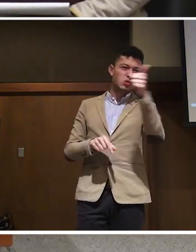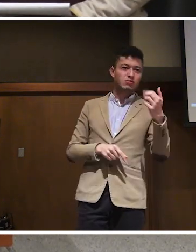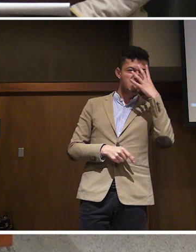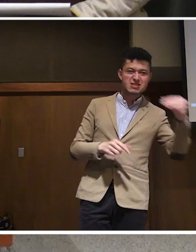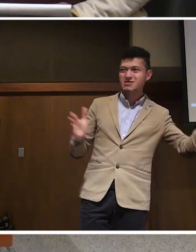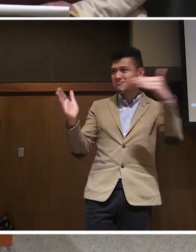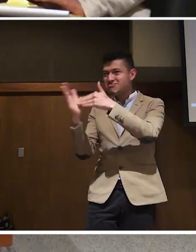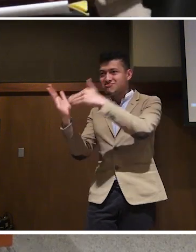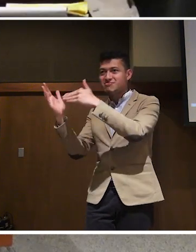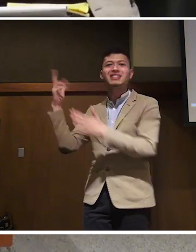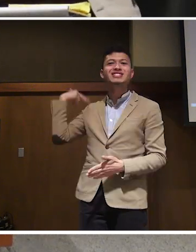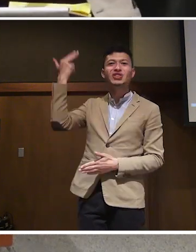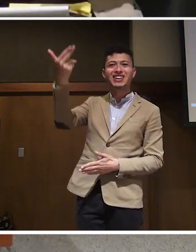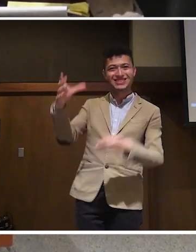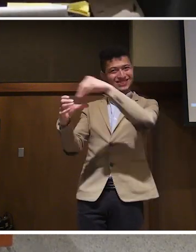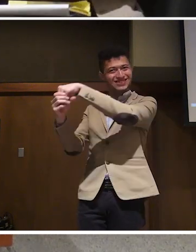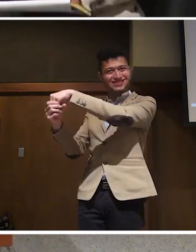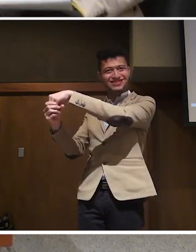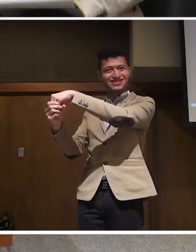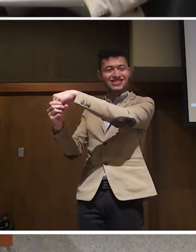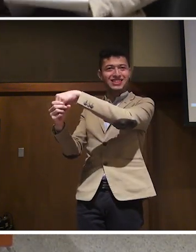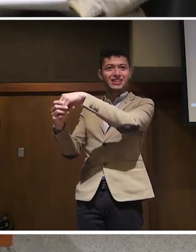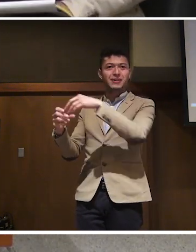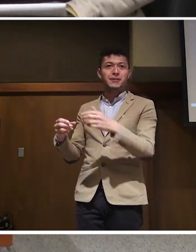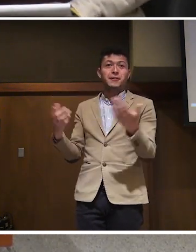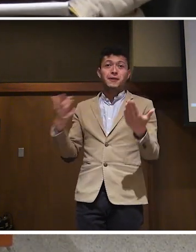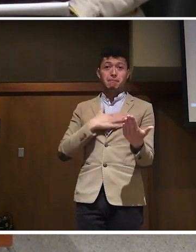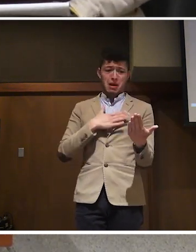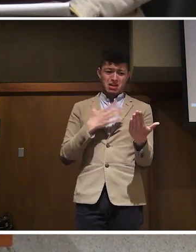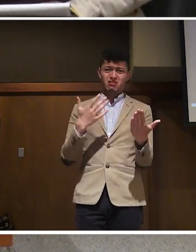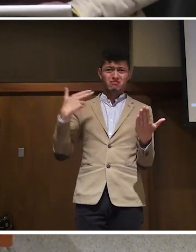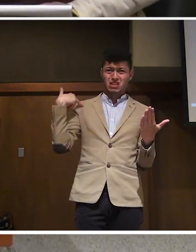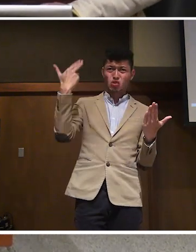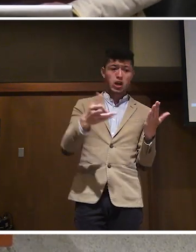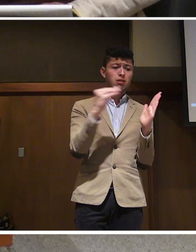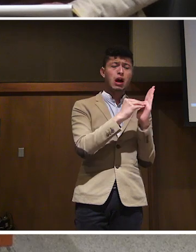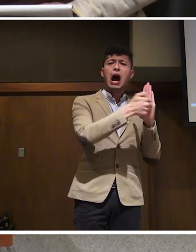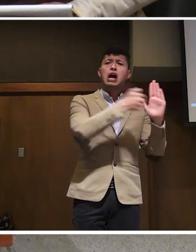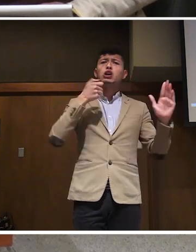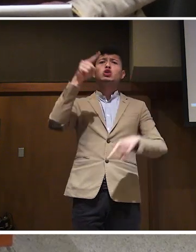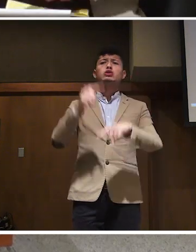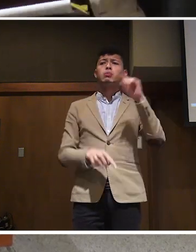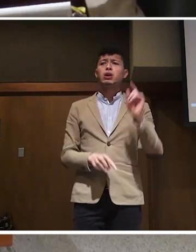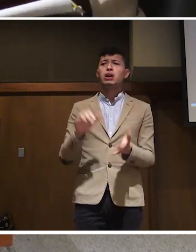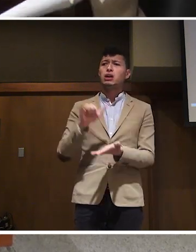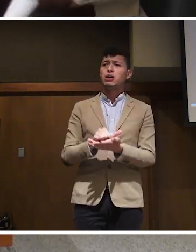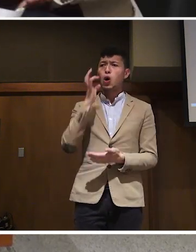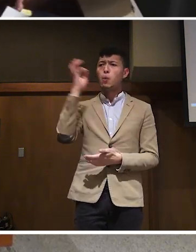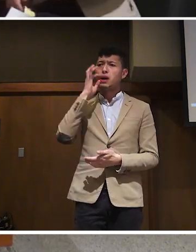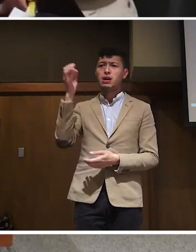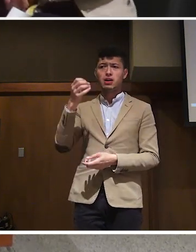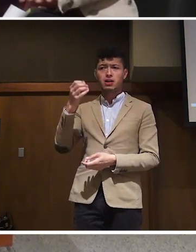¿no? Claro está que no debería incluir a personajes como Pablo Escobar o como Tiro Fijo, pero están